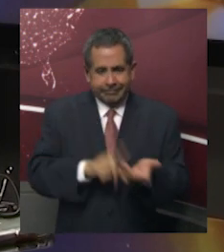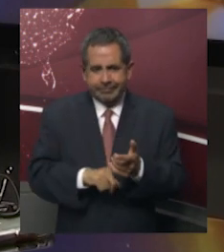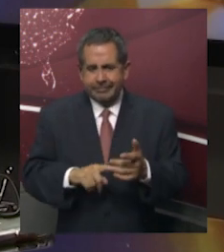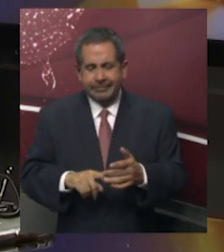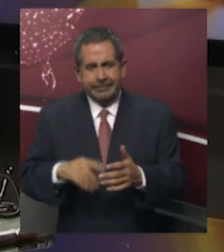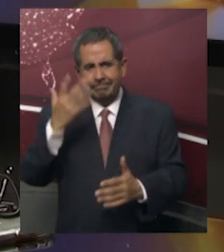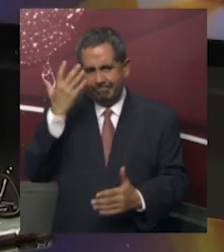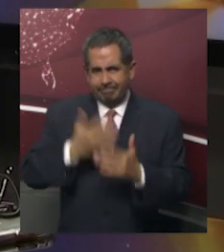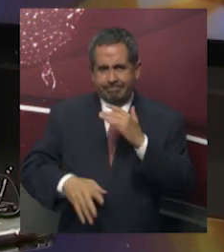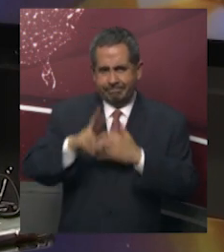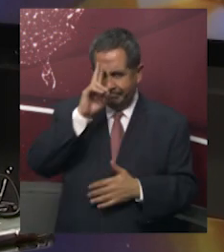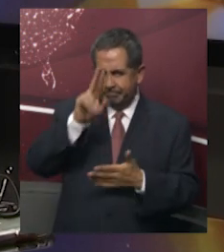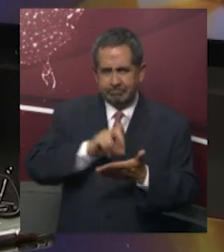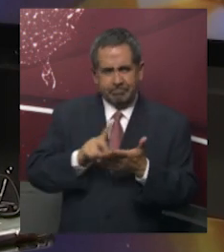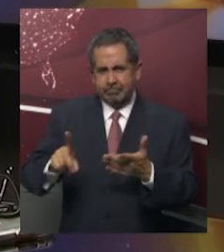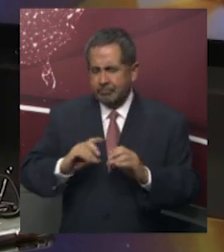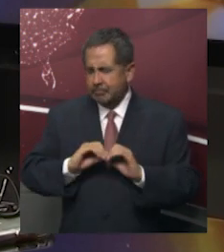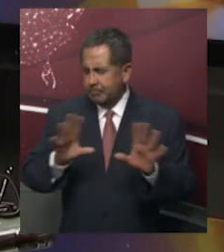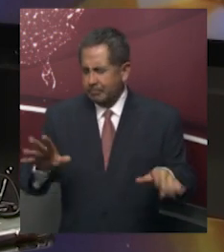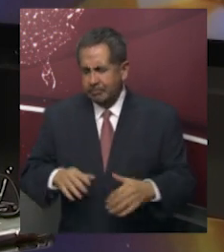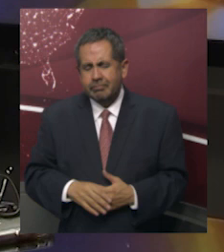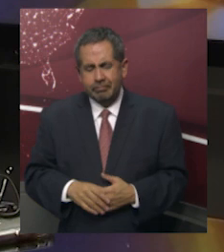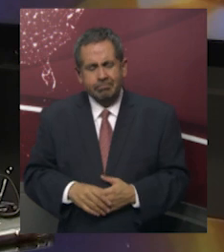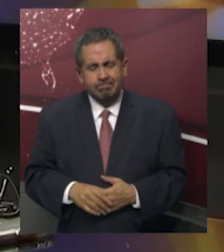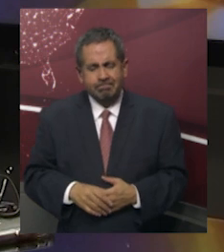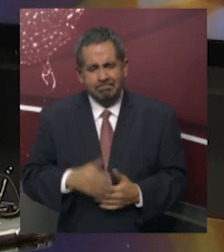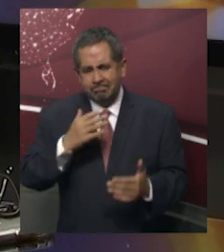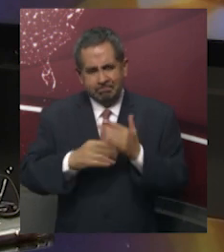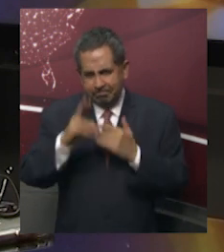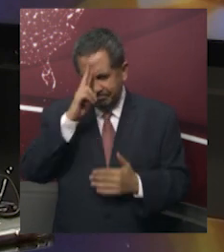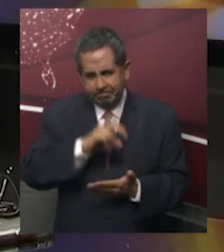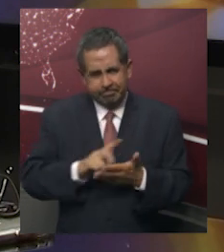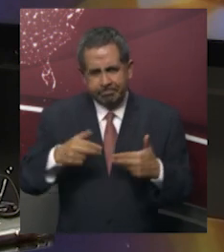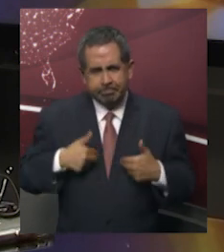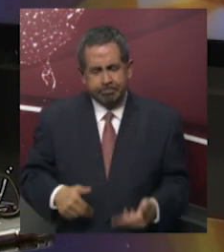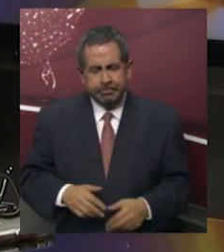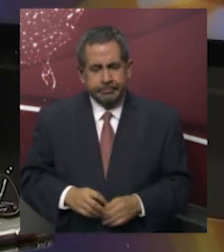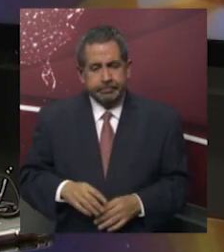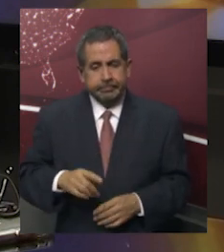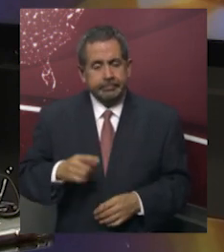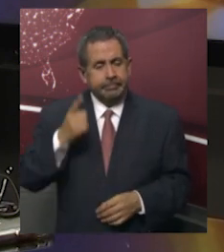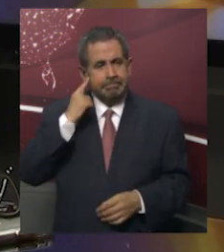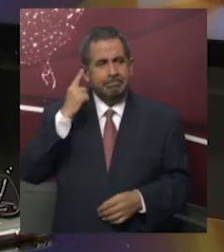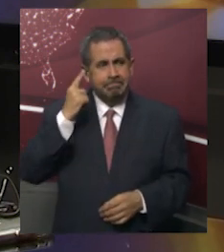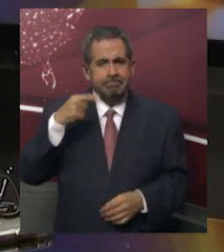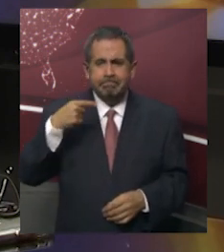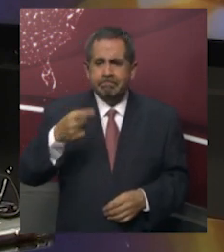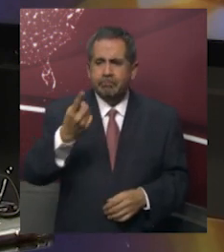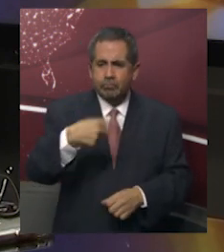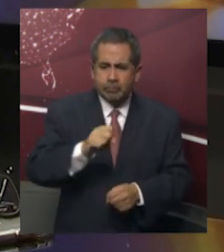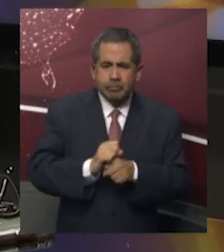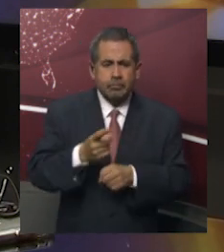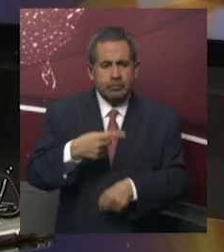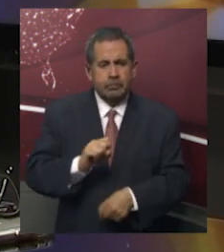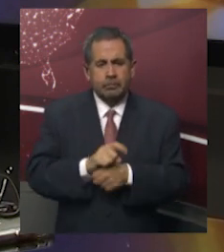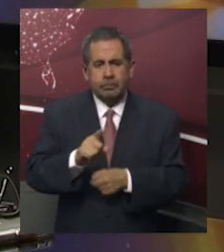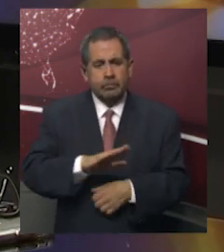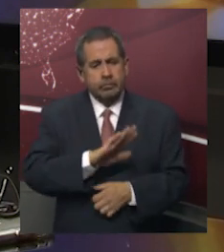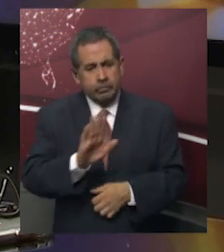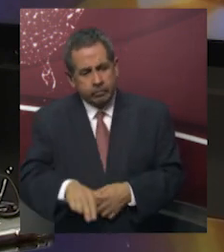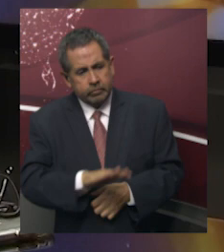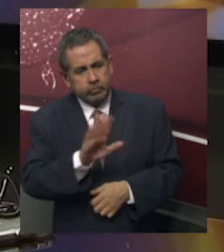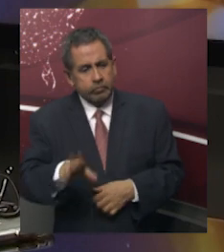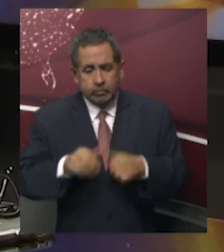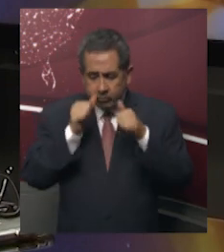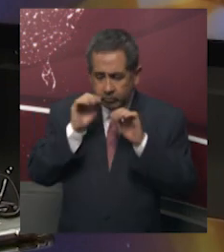clara violación a los derechos humanos y nos enteramos cada semana de pequeñitos que están muriendo porque no les atendieron una